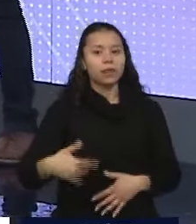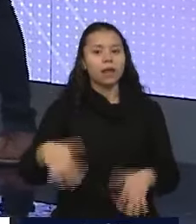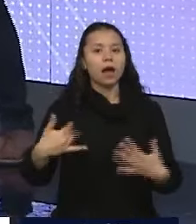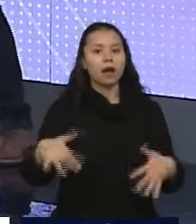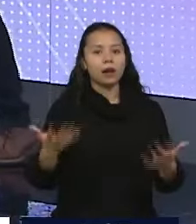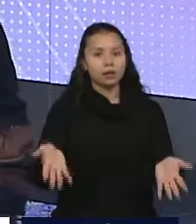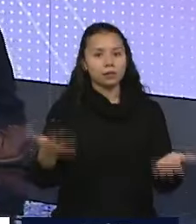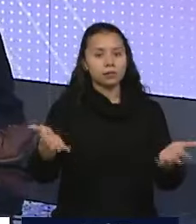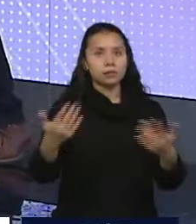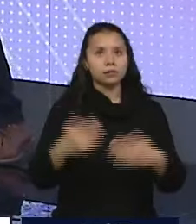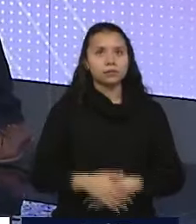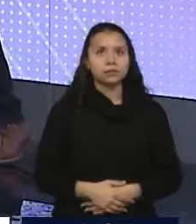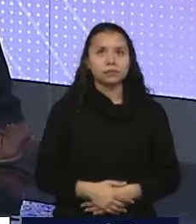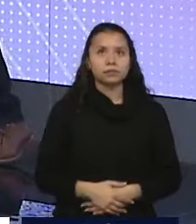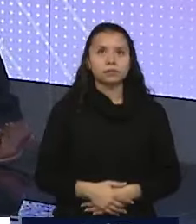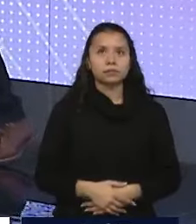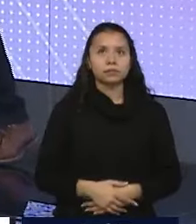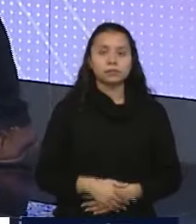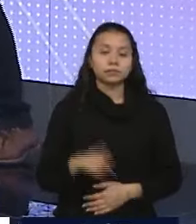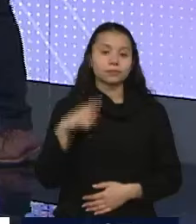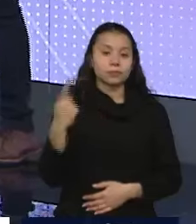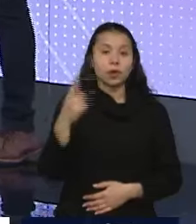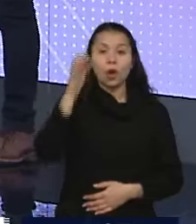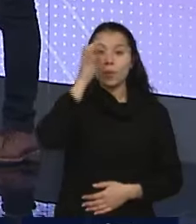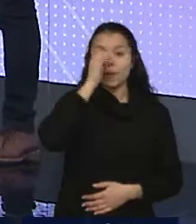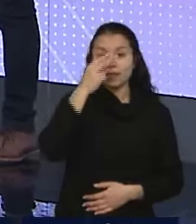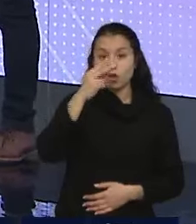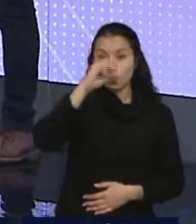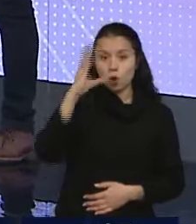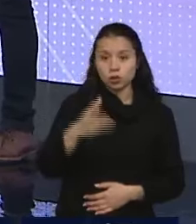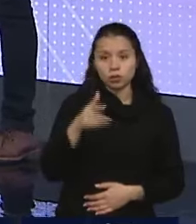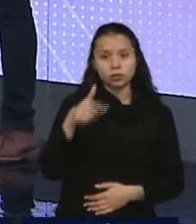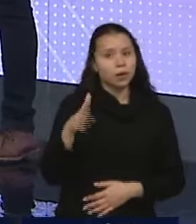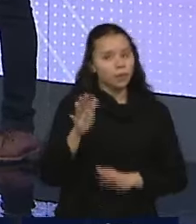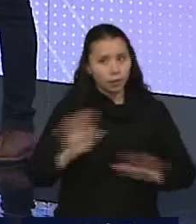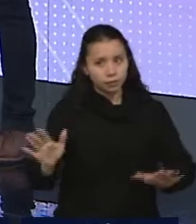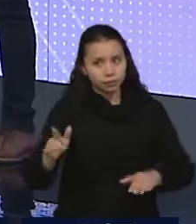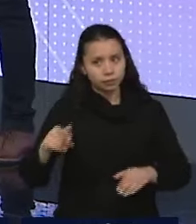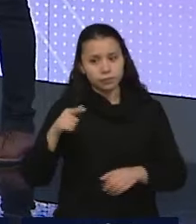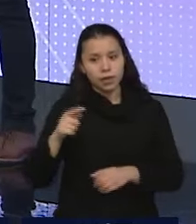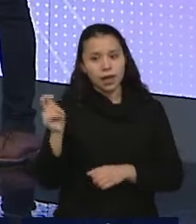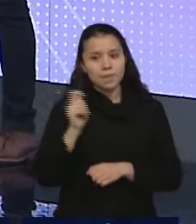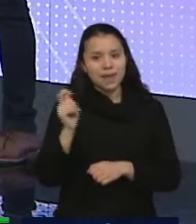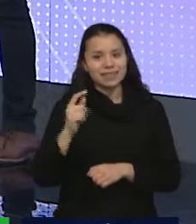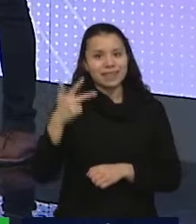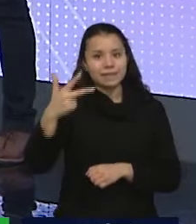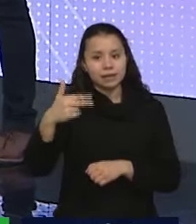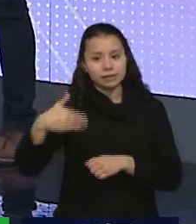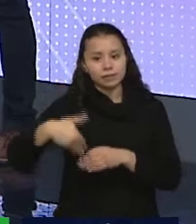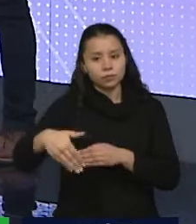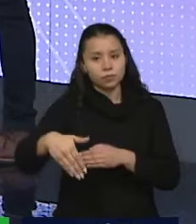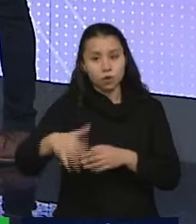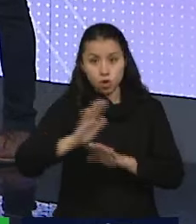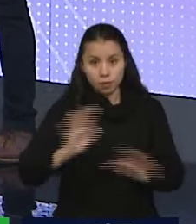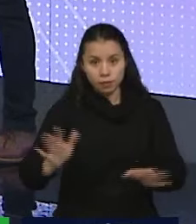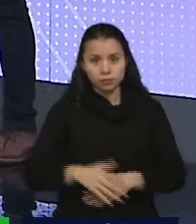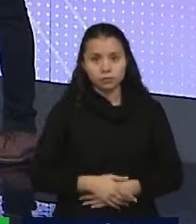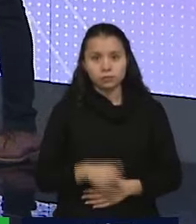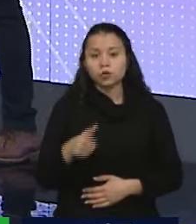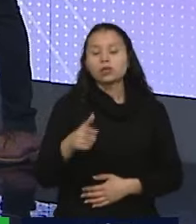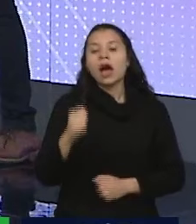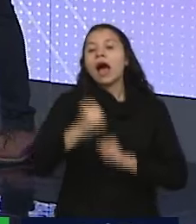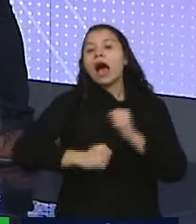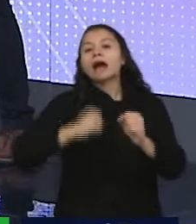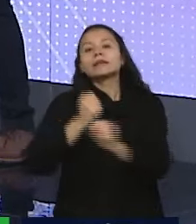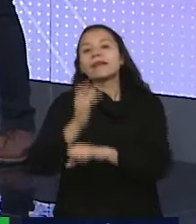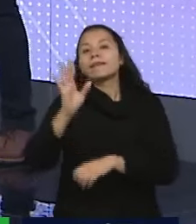le están diciendo, pero hay un 22, dice, creció, que es hasta acá, 3 meses más te doy, y básicamente le están dando hasta fin de año. Ya está, te